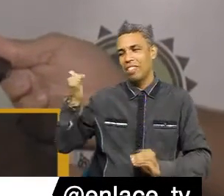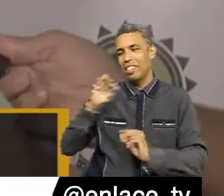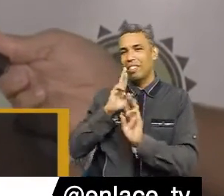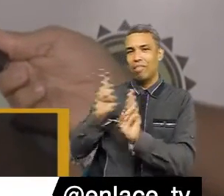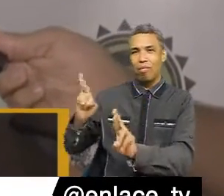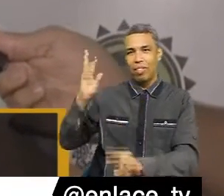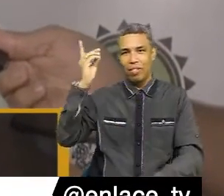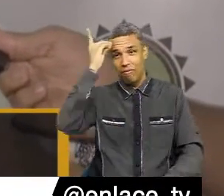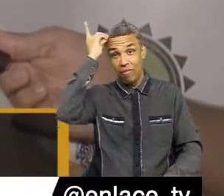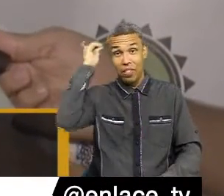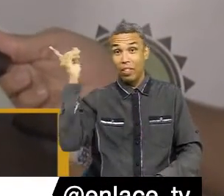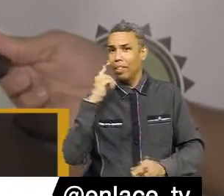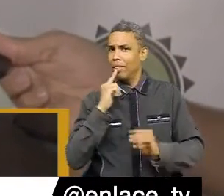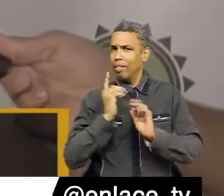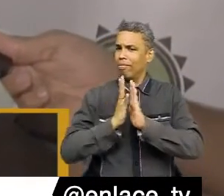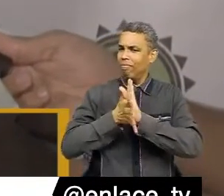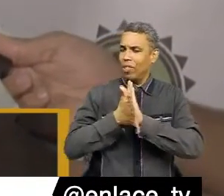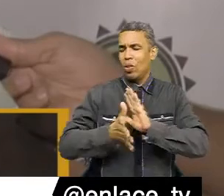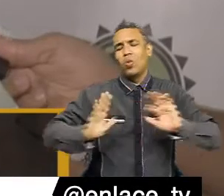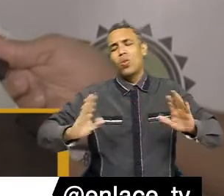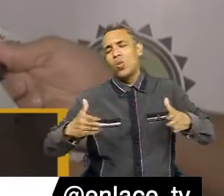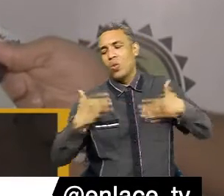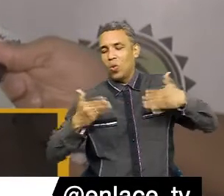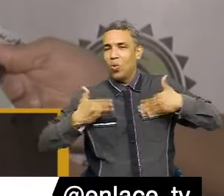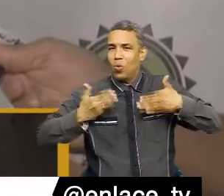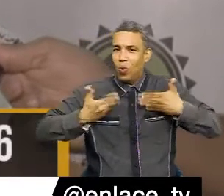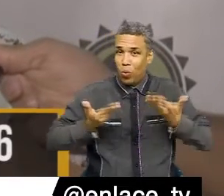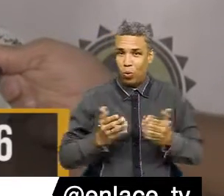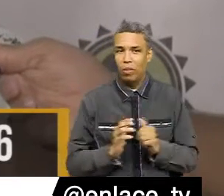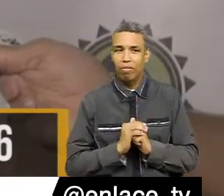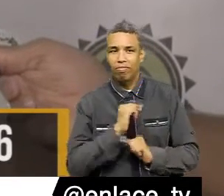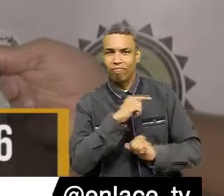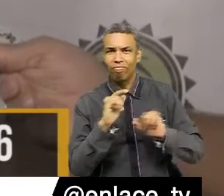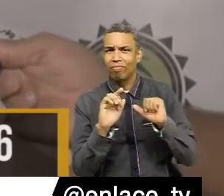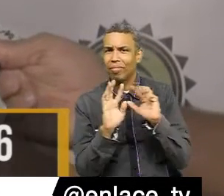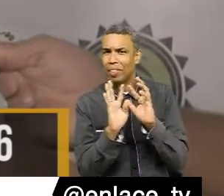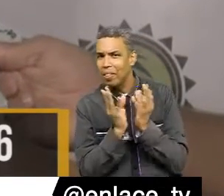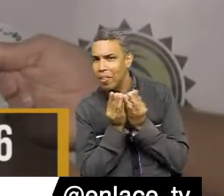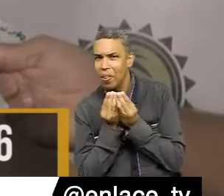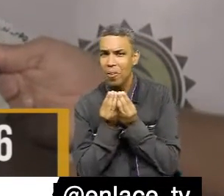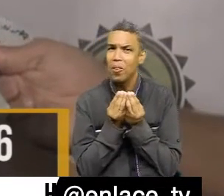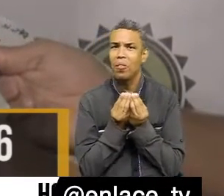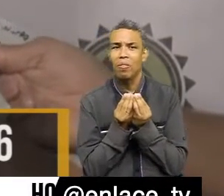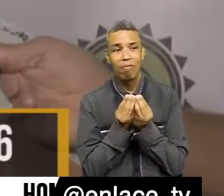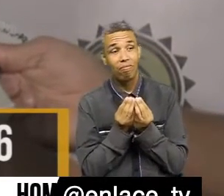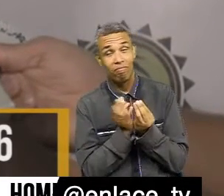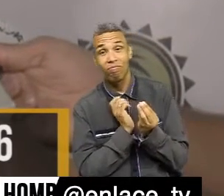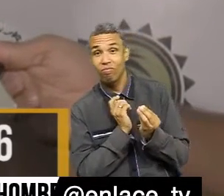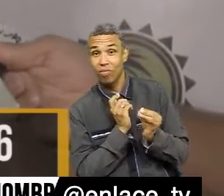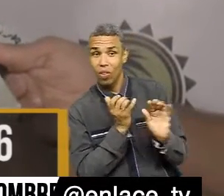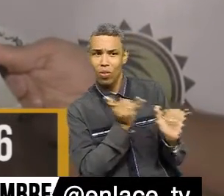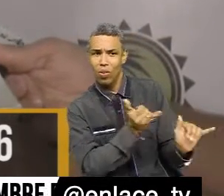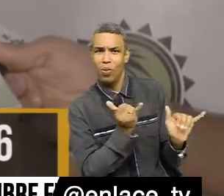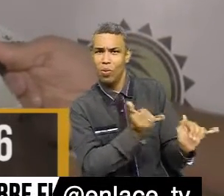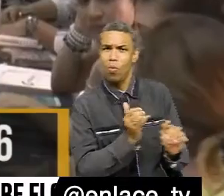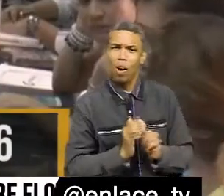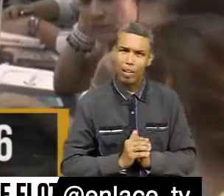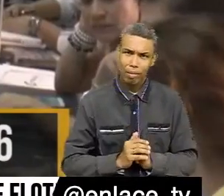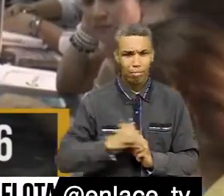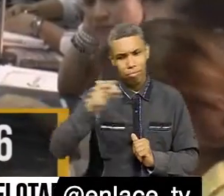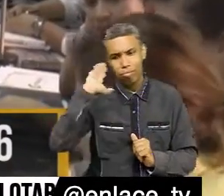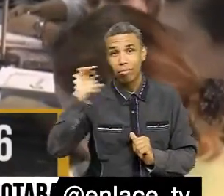satisfecho de que mis compañeros colegas acataron todas las certificaciones